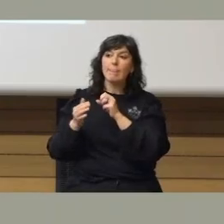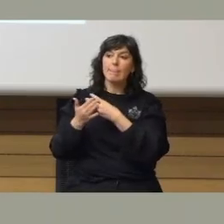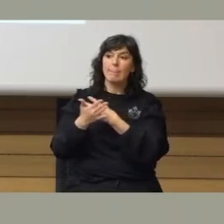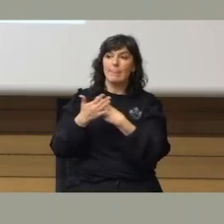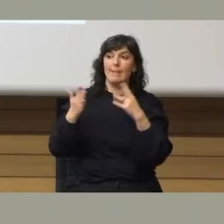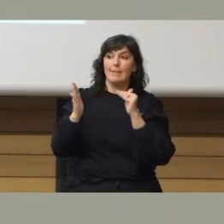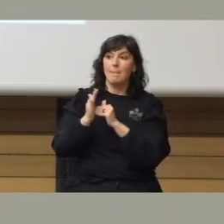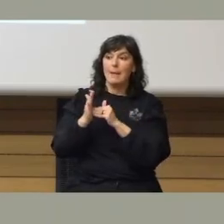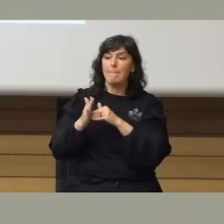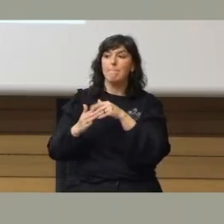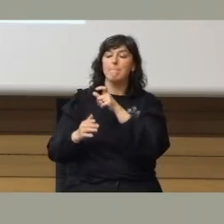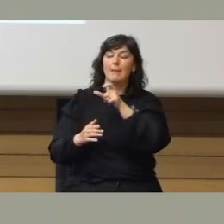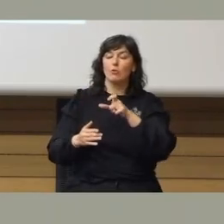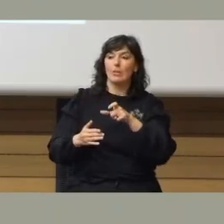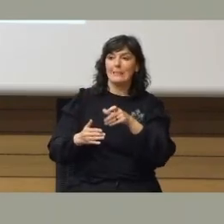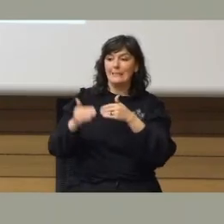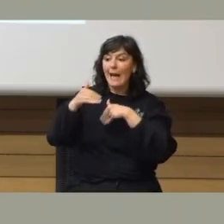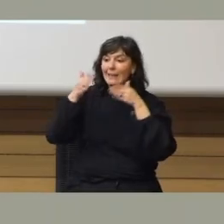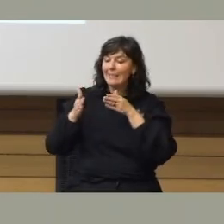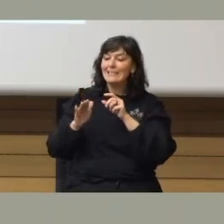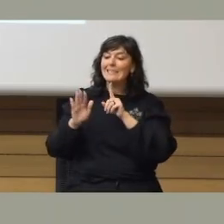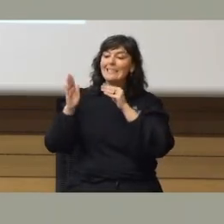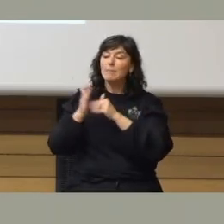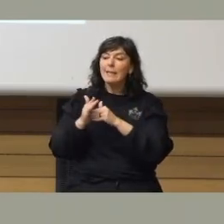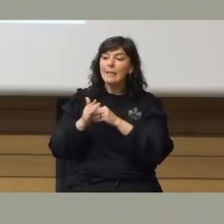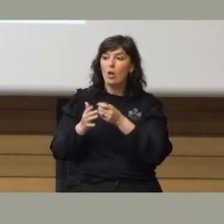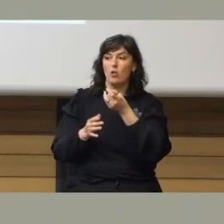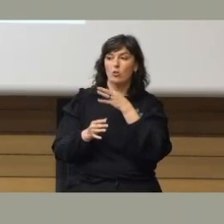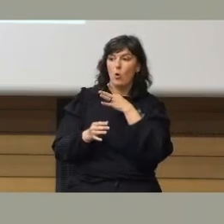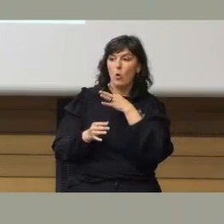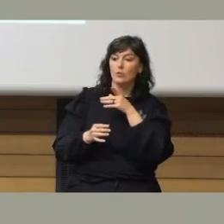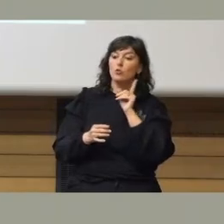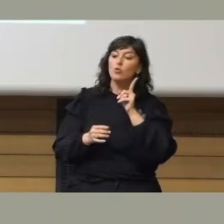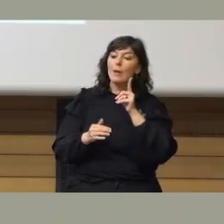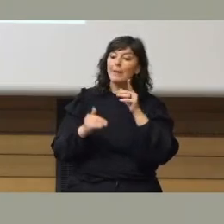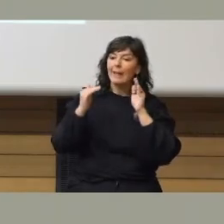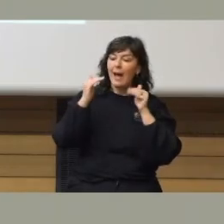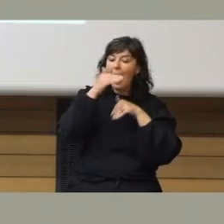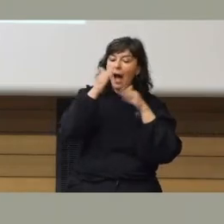pasado, 6.000 eran por droga, solo requirieron atención e intoxicación 77.